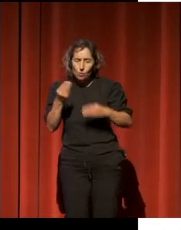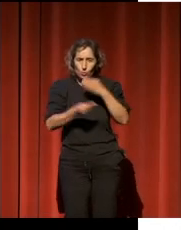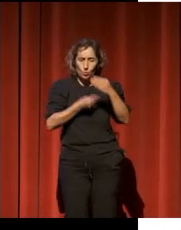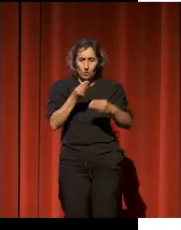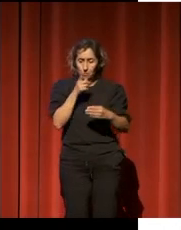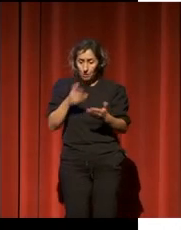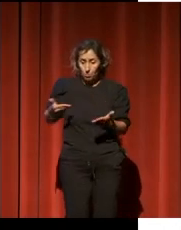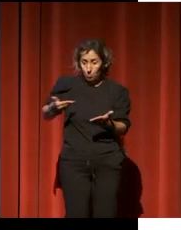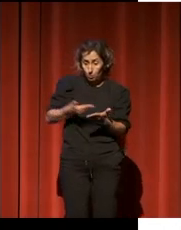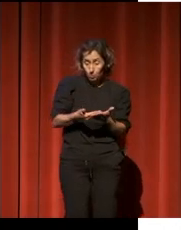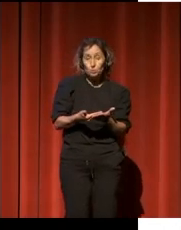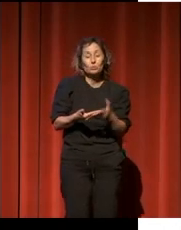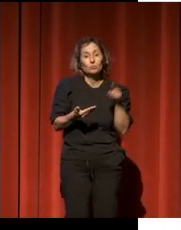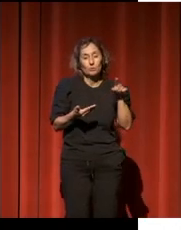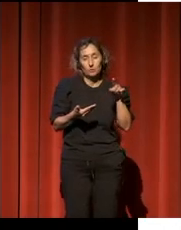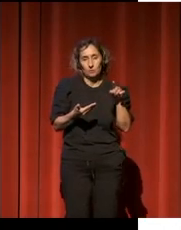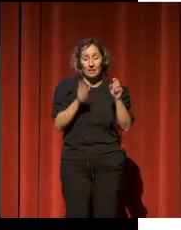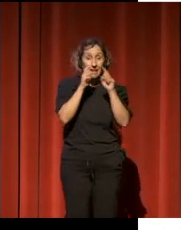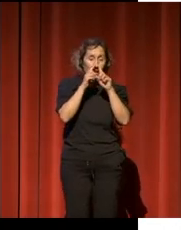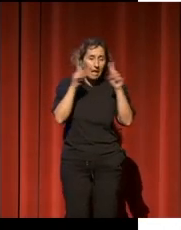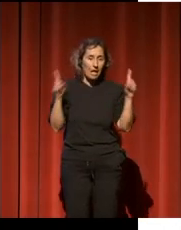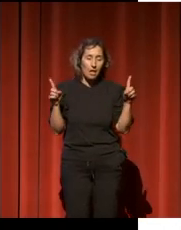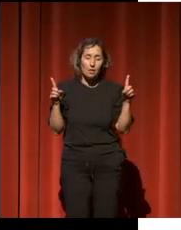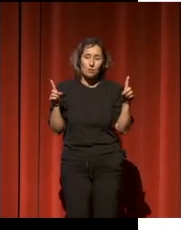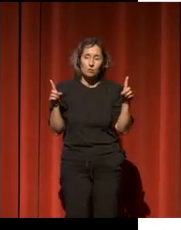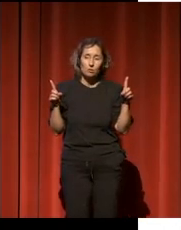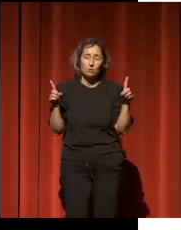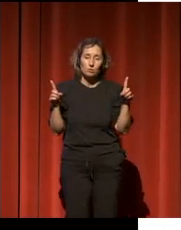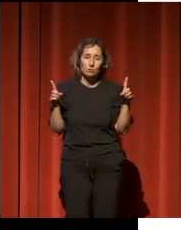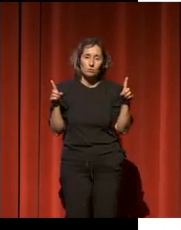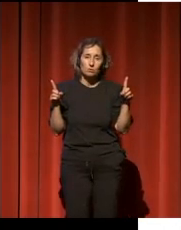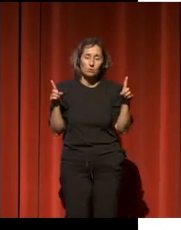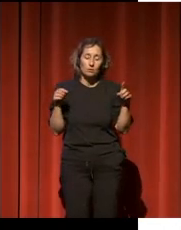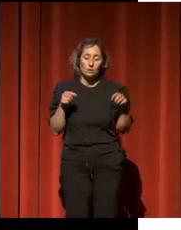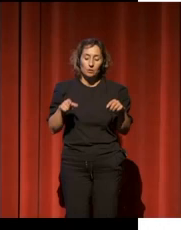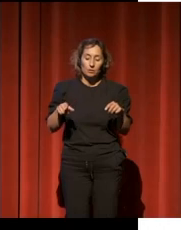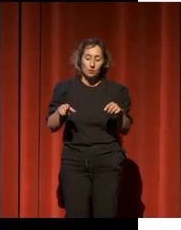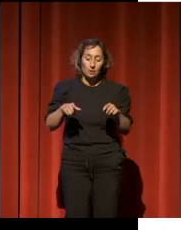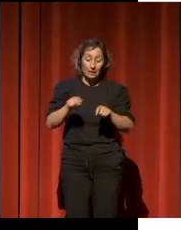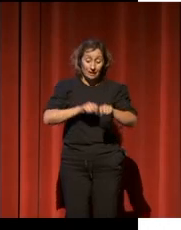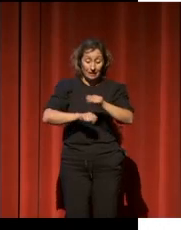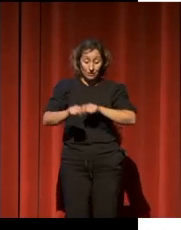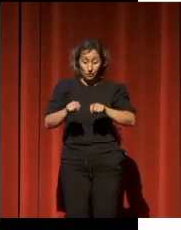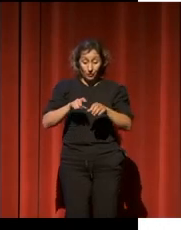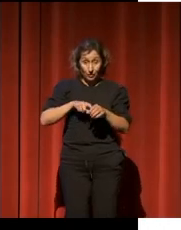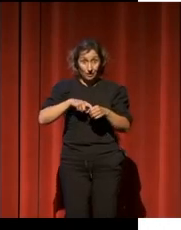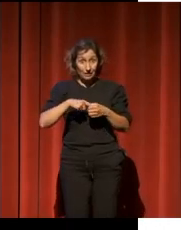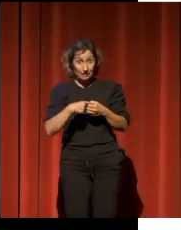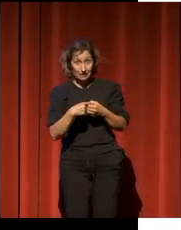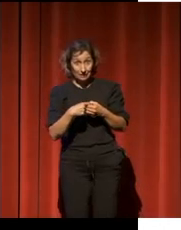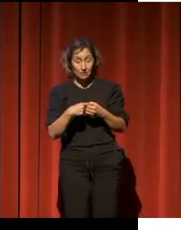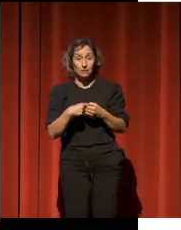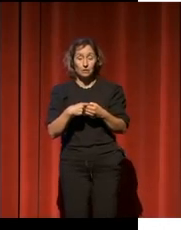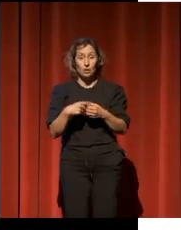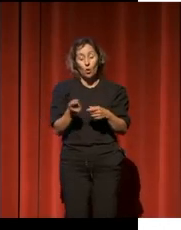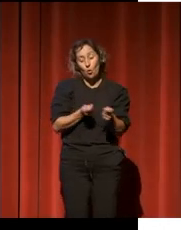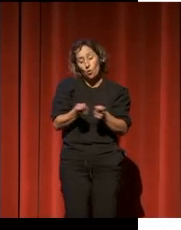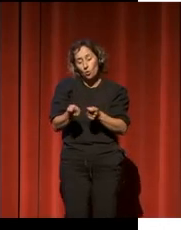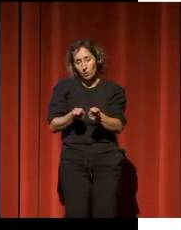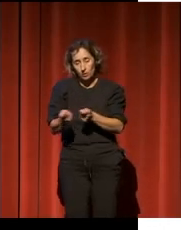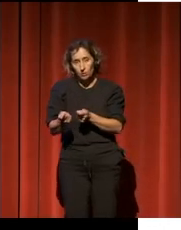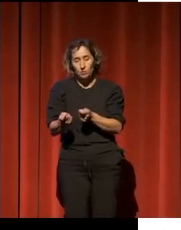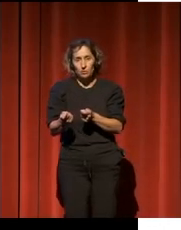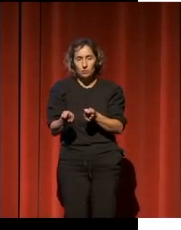propuestas al cabo del año eh las asociaciones miembro Ah o coordinadoras